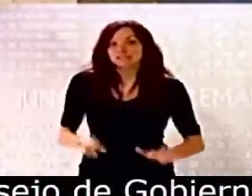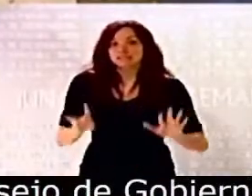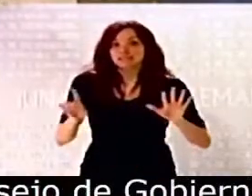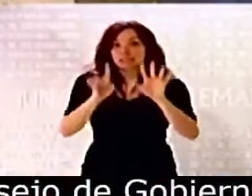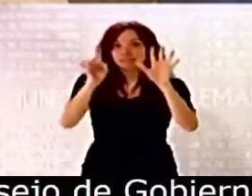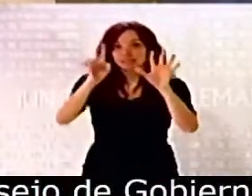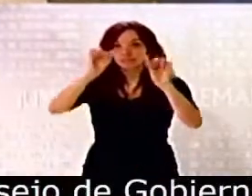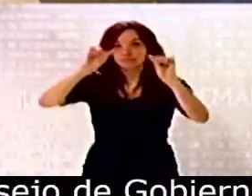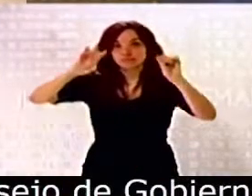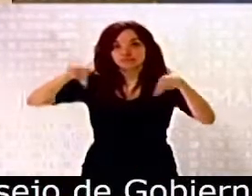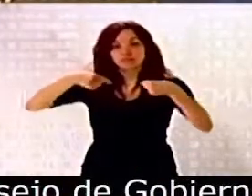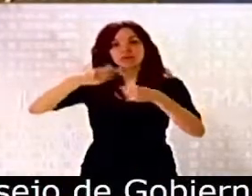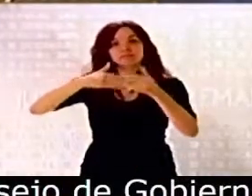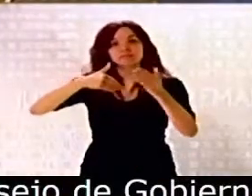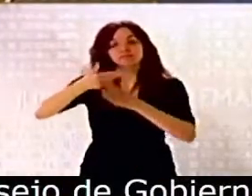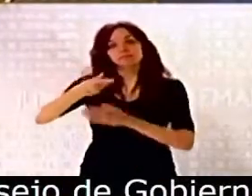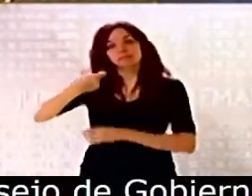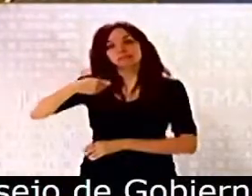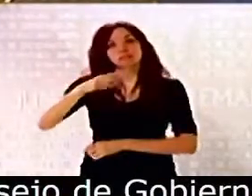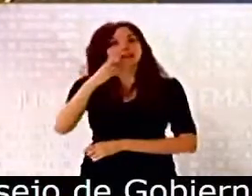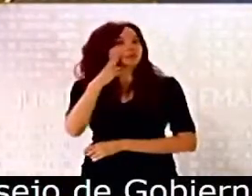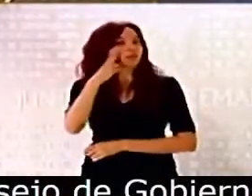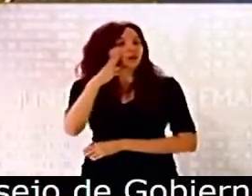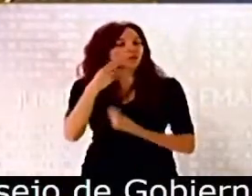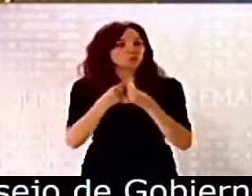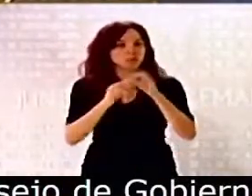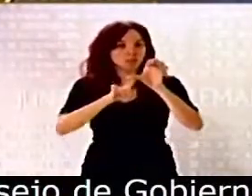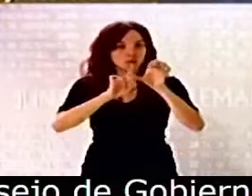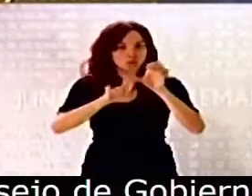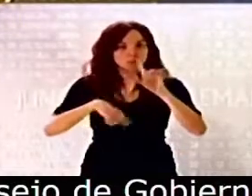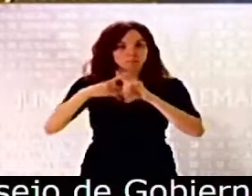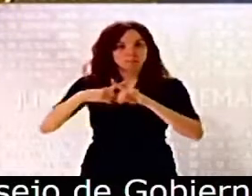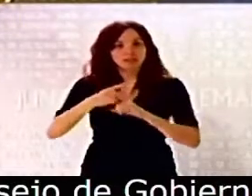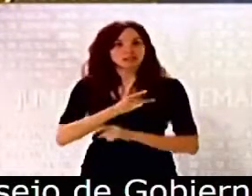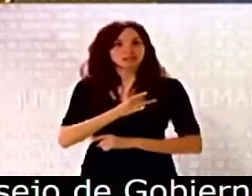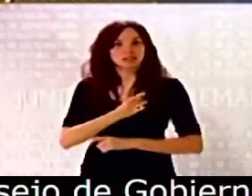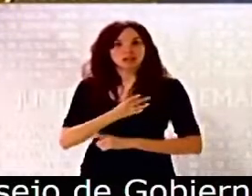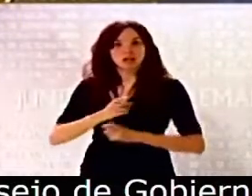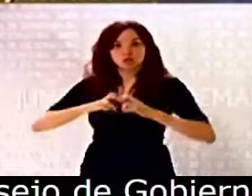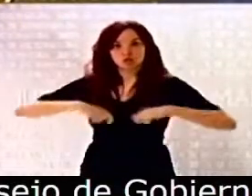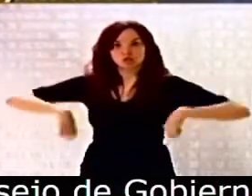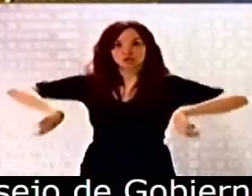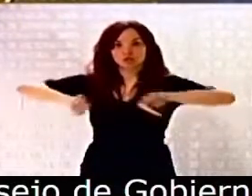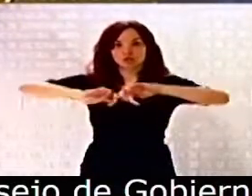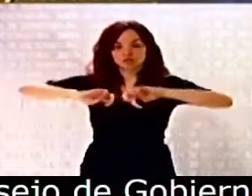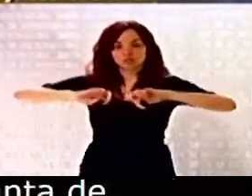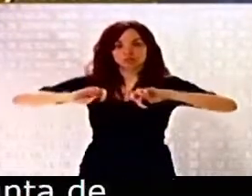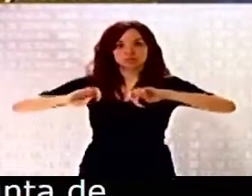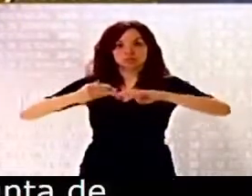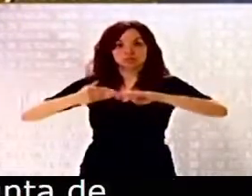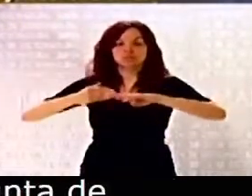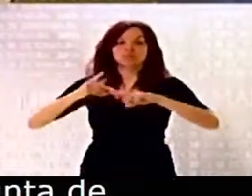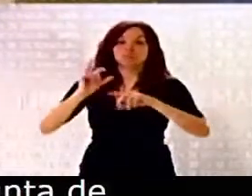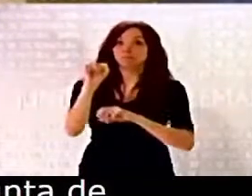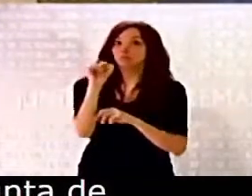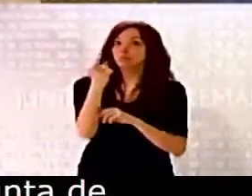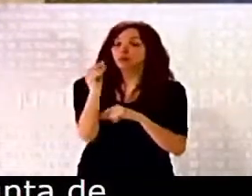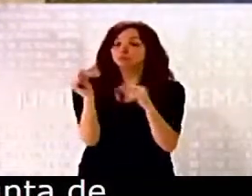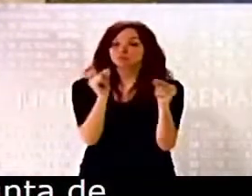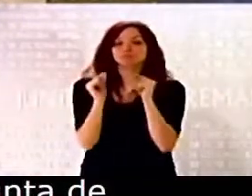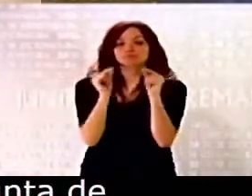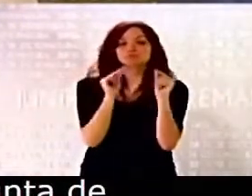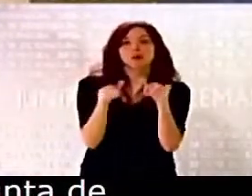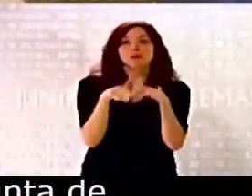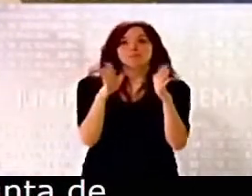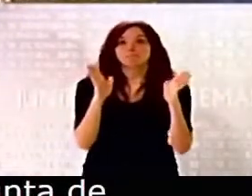firmado por el presidente de la Junta de Extremadura y los agentes sociales y económicos tras el debate y discusión en la mesa de